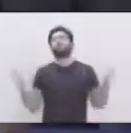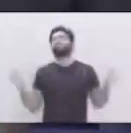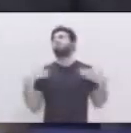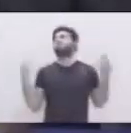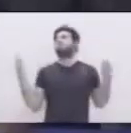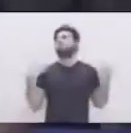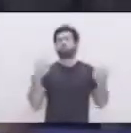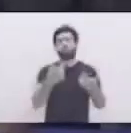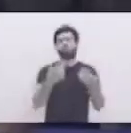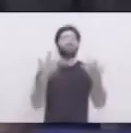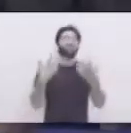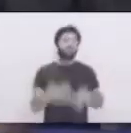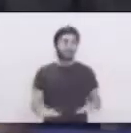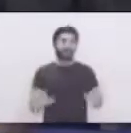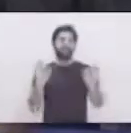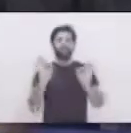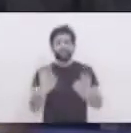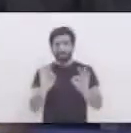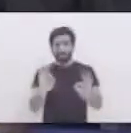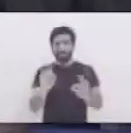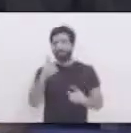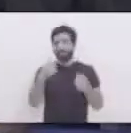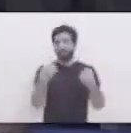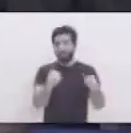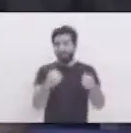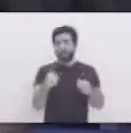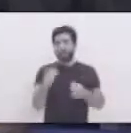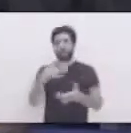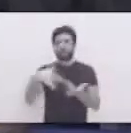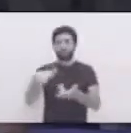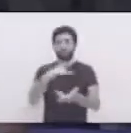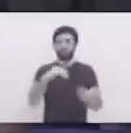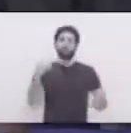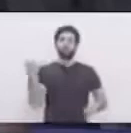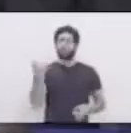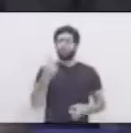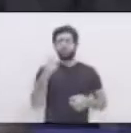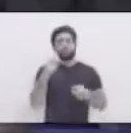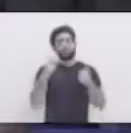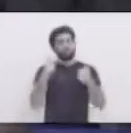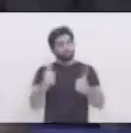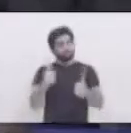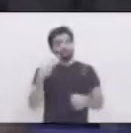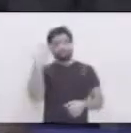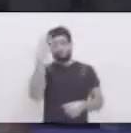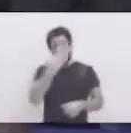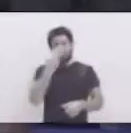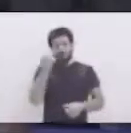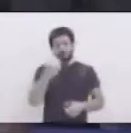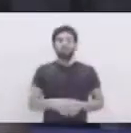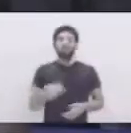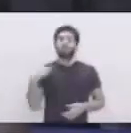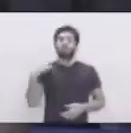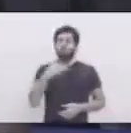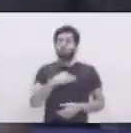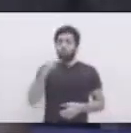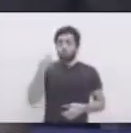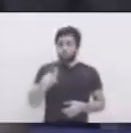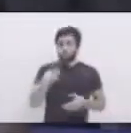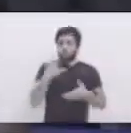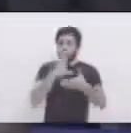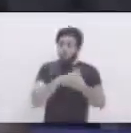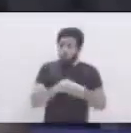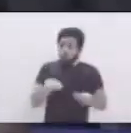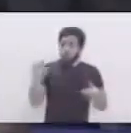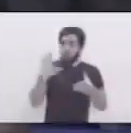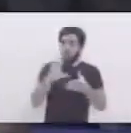que estén ya celebrando este día y con todo lo que han habido en el programa, es muy lindo. Ha llegado el momento del cuento,